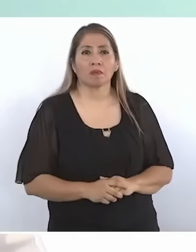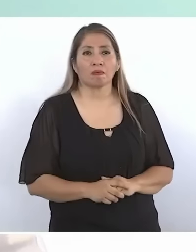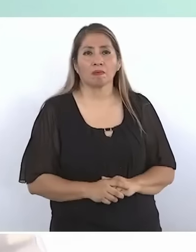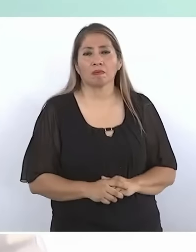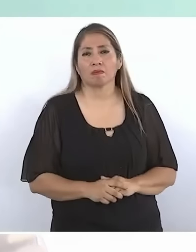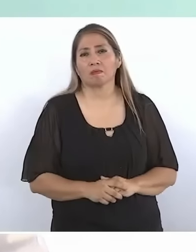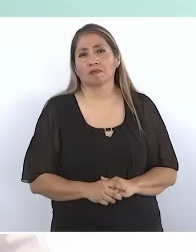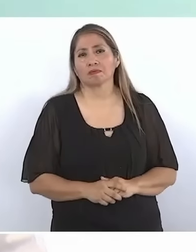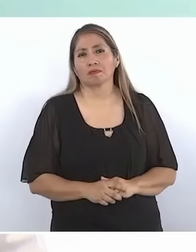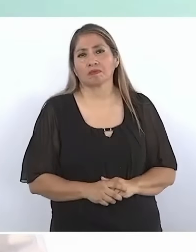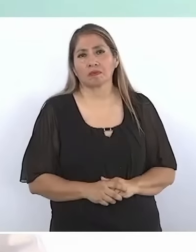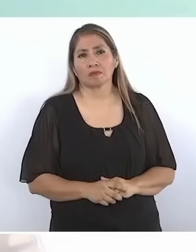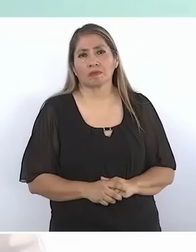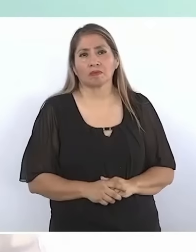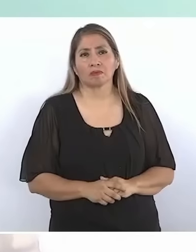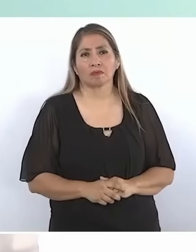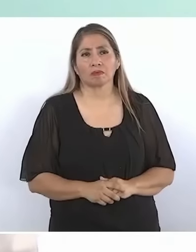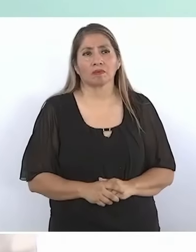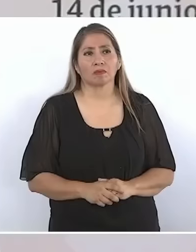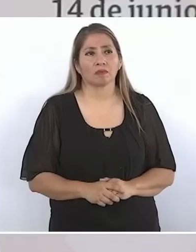Frijol con gorgojo.